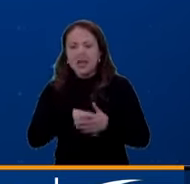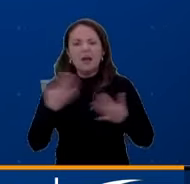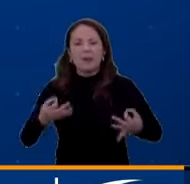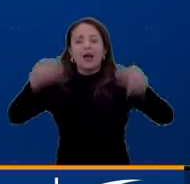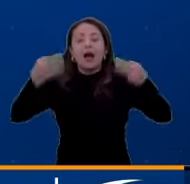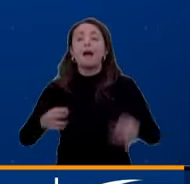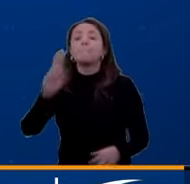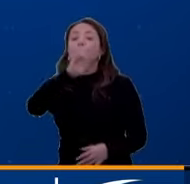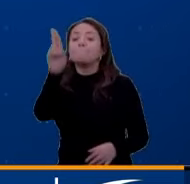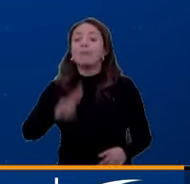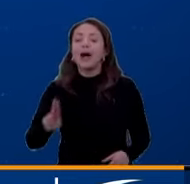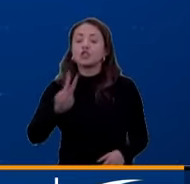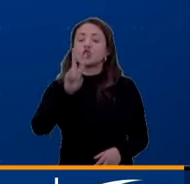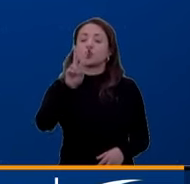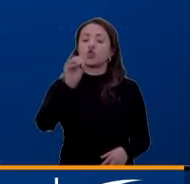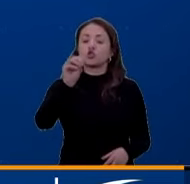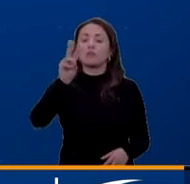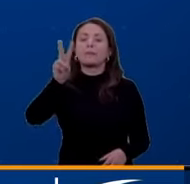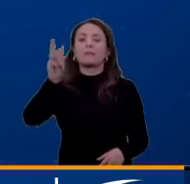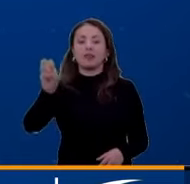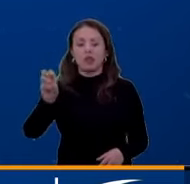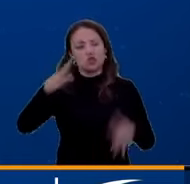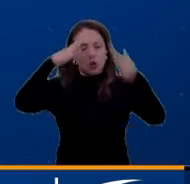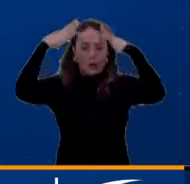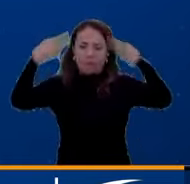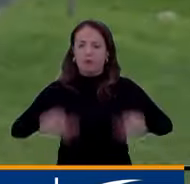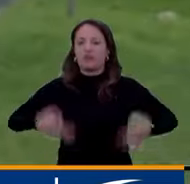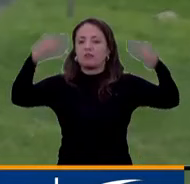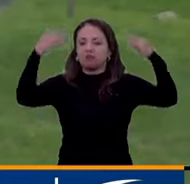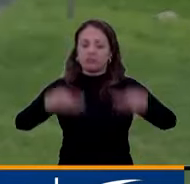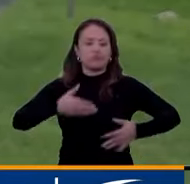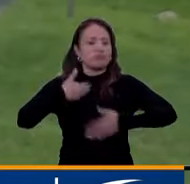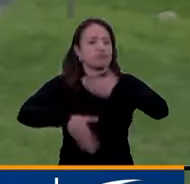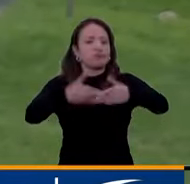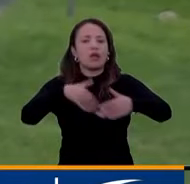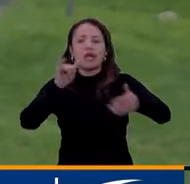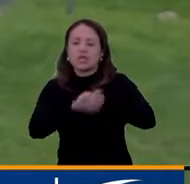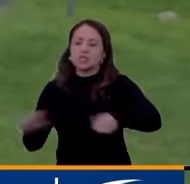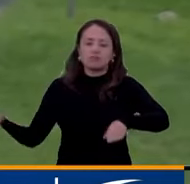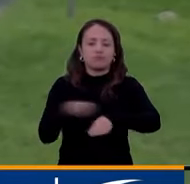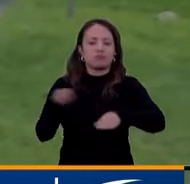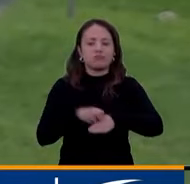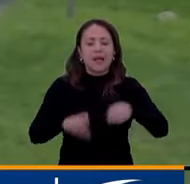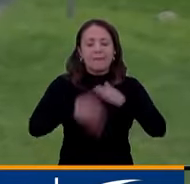en marzo de 2028 por fin inicie la operación comercial la primera línea del metro de Bogotá.